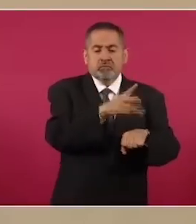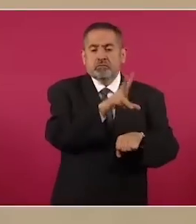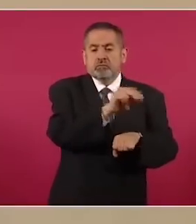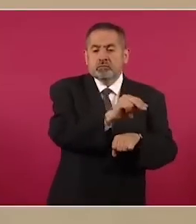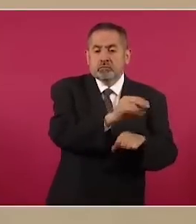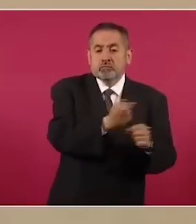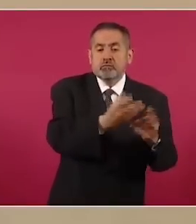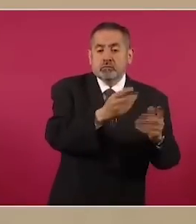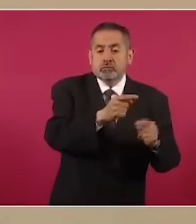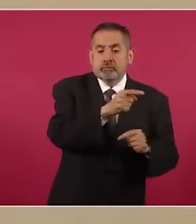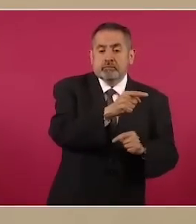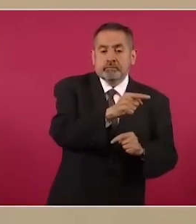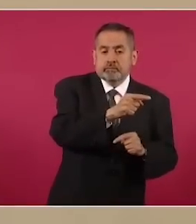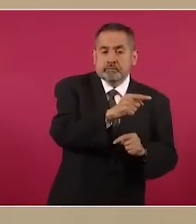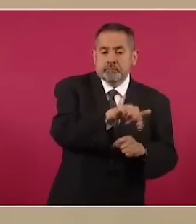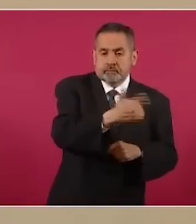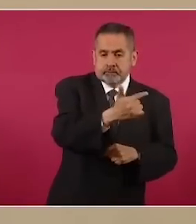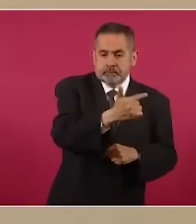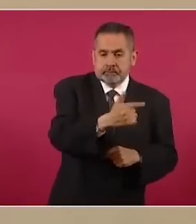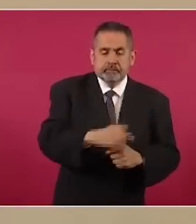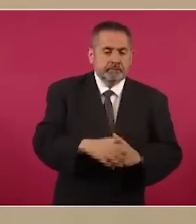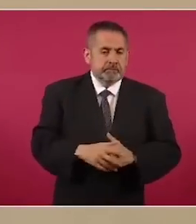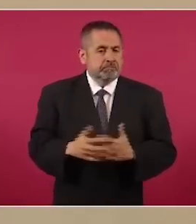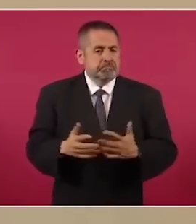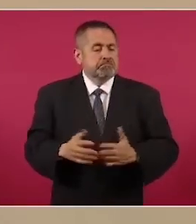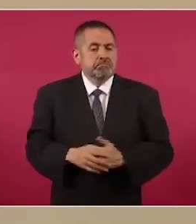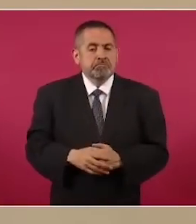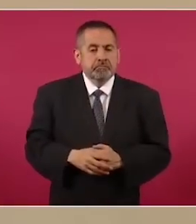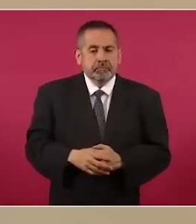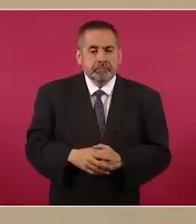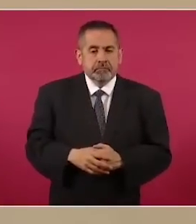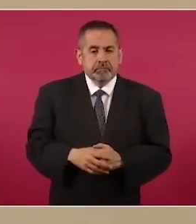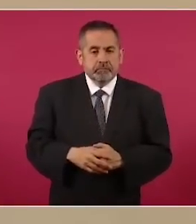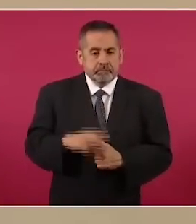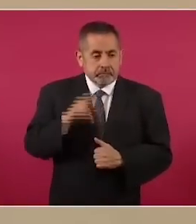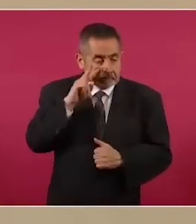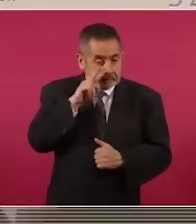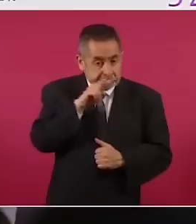en contra, 12. De todas maneras,